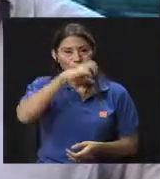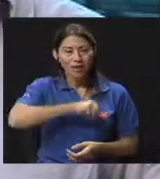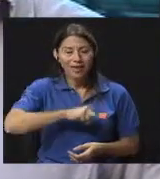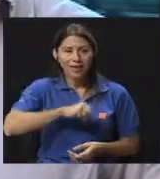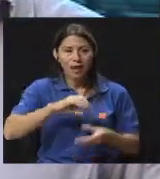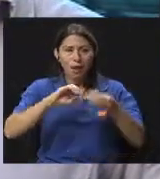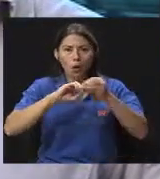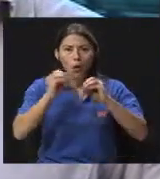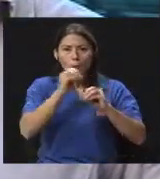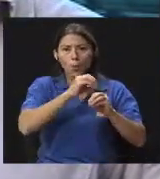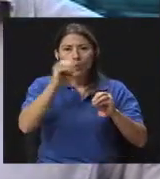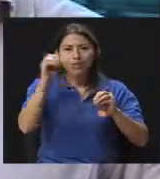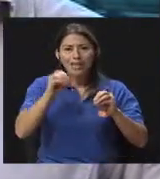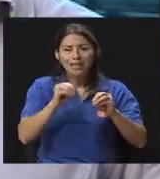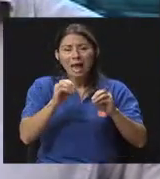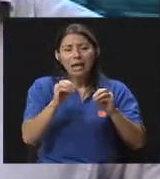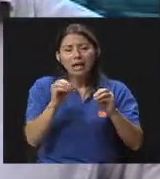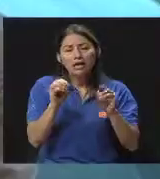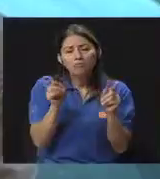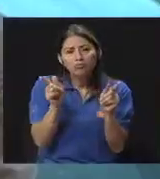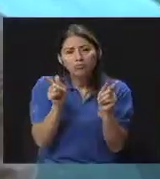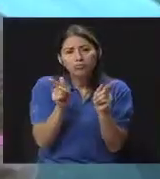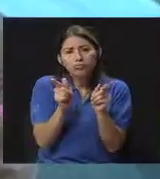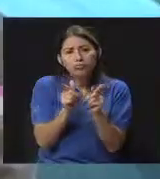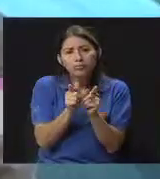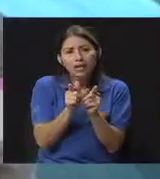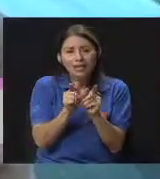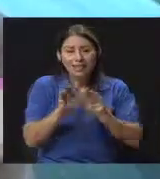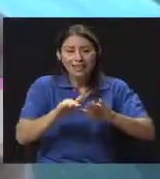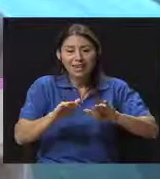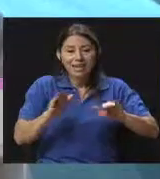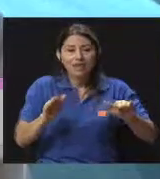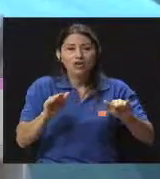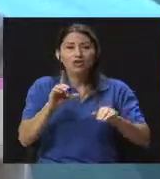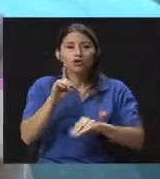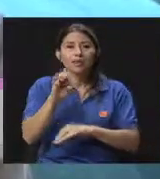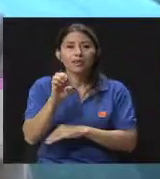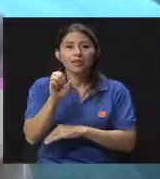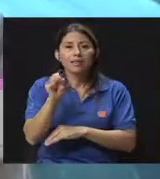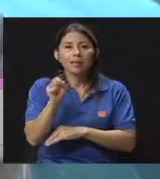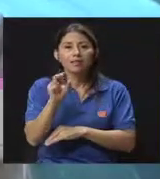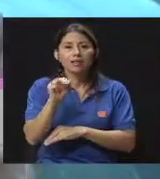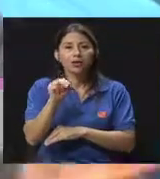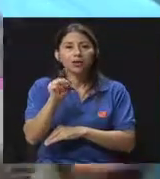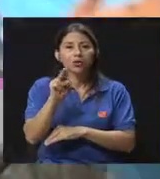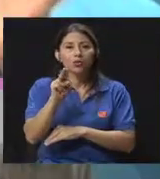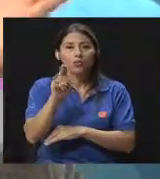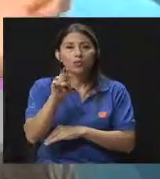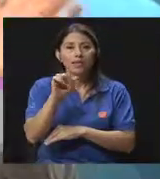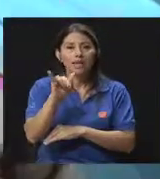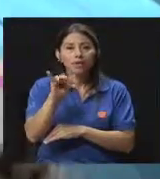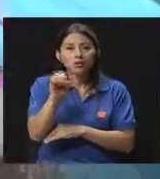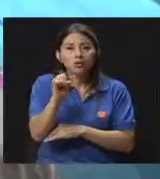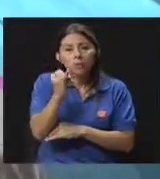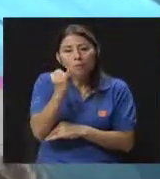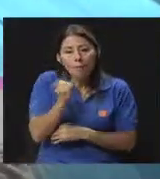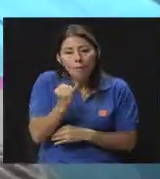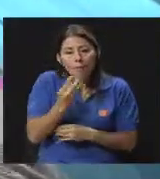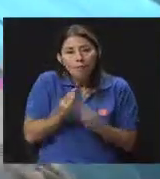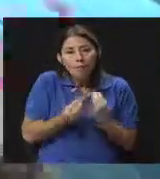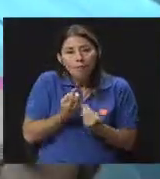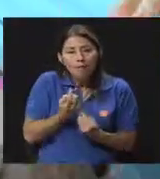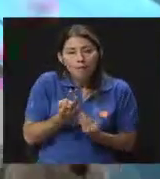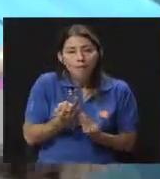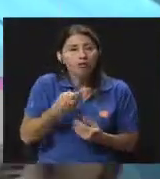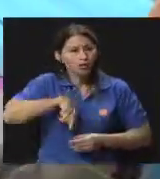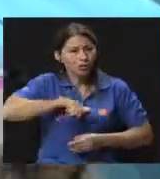bajo porcentaje de niños con desnutrición. Mira, hicimos un estudio en la Escuela de Nutrición, Instituto de Investigaciones en